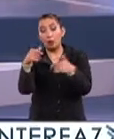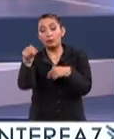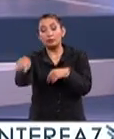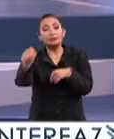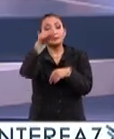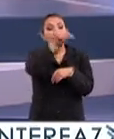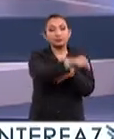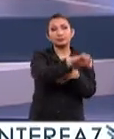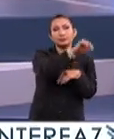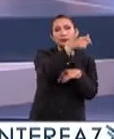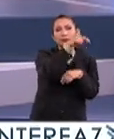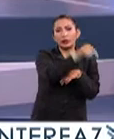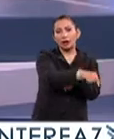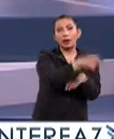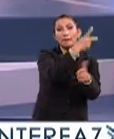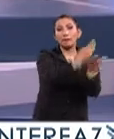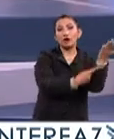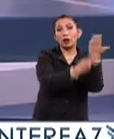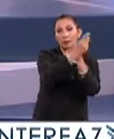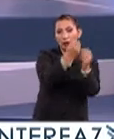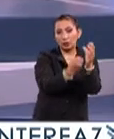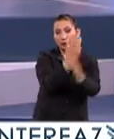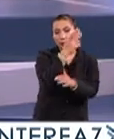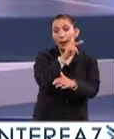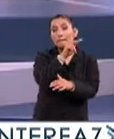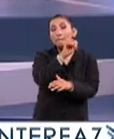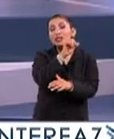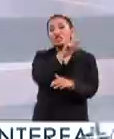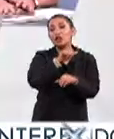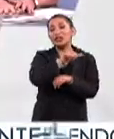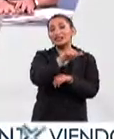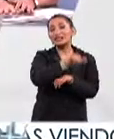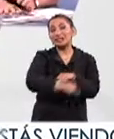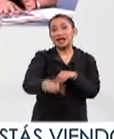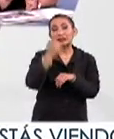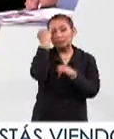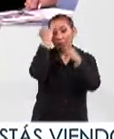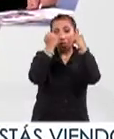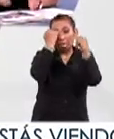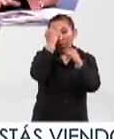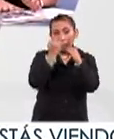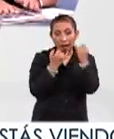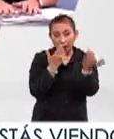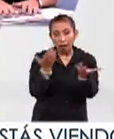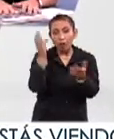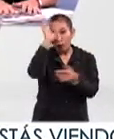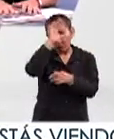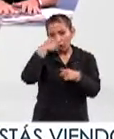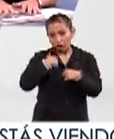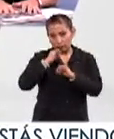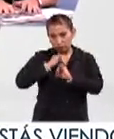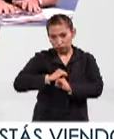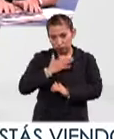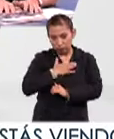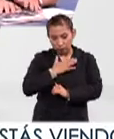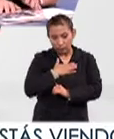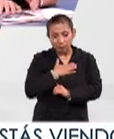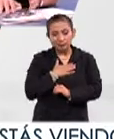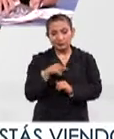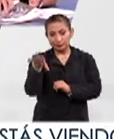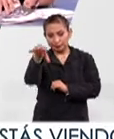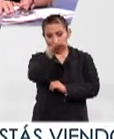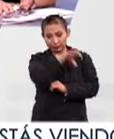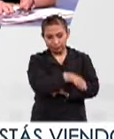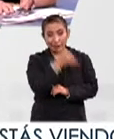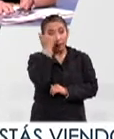y el programa nuevo, Piso 16, Laboratorio de Iniciativas Culturales, que es el que yo dirijo.